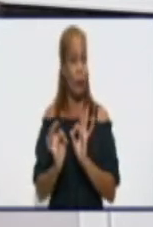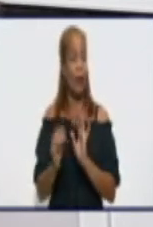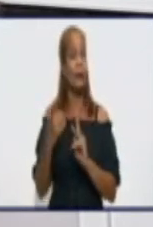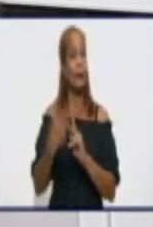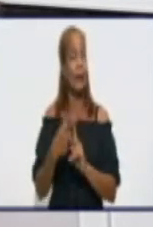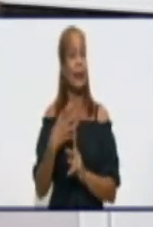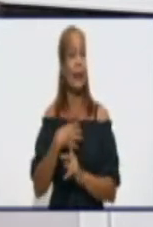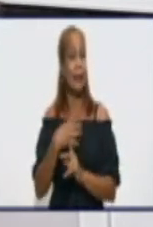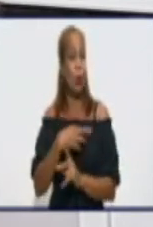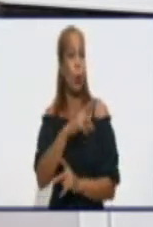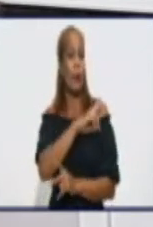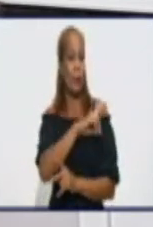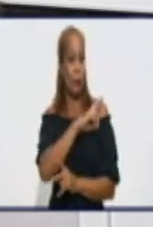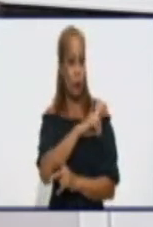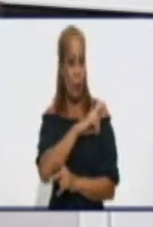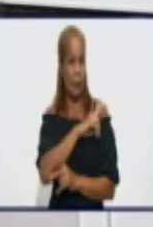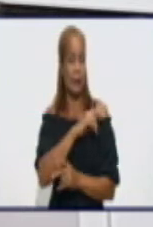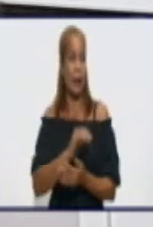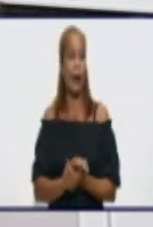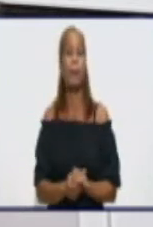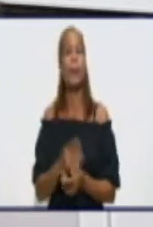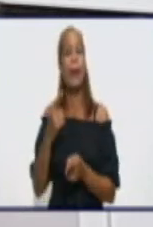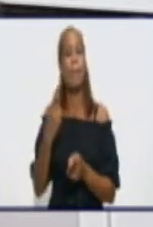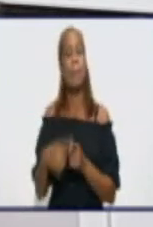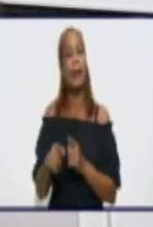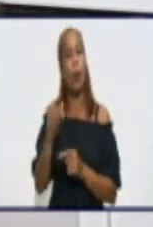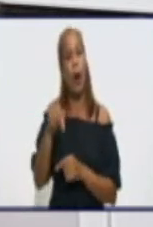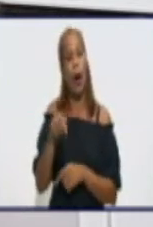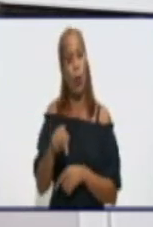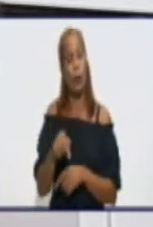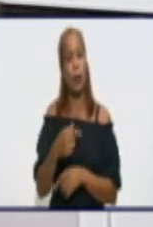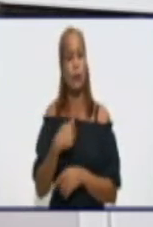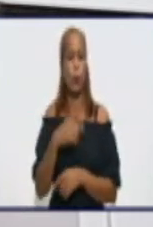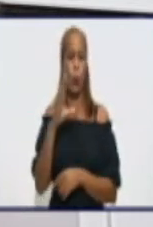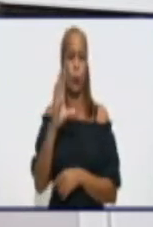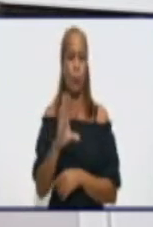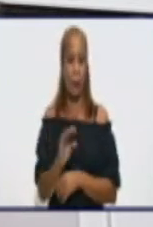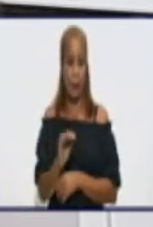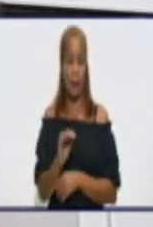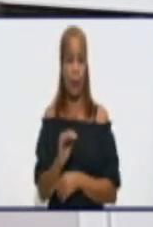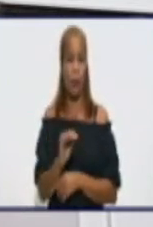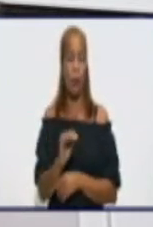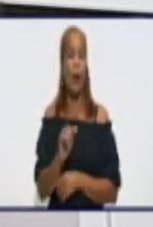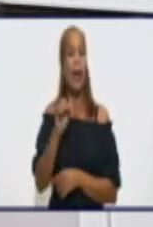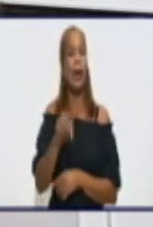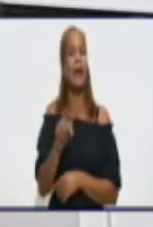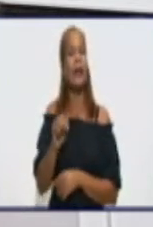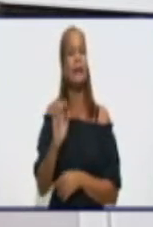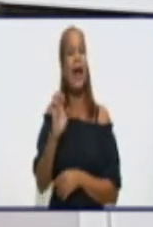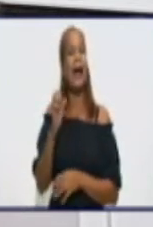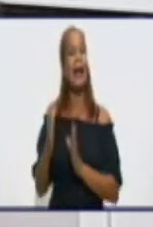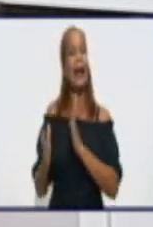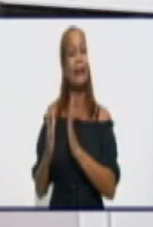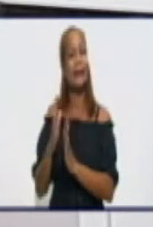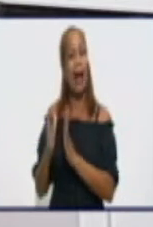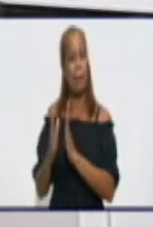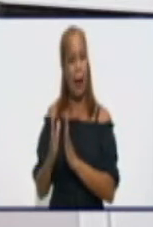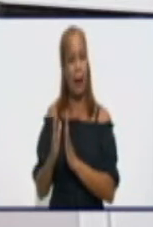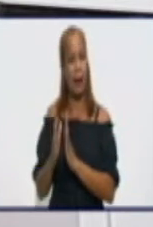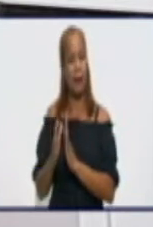colectivo de Encomet. Ahora, René, en este periodo que sigue, ¿dónde están